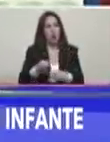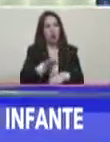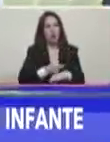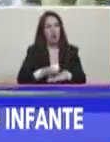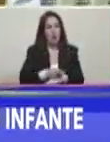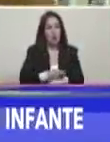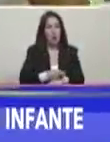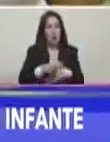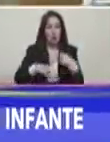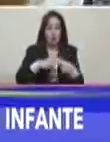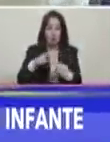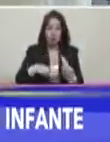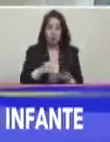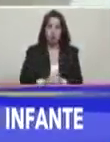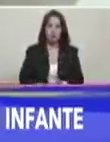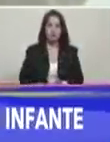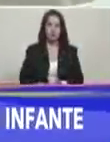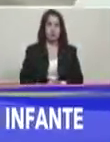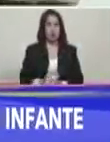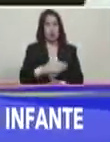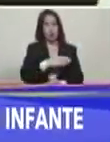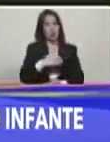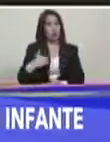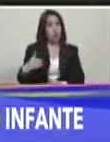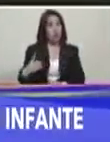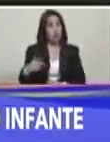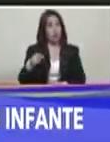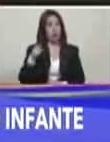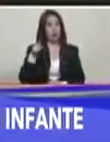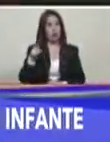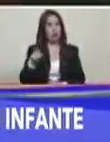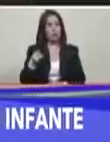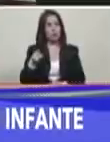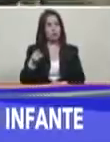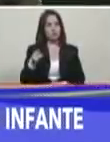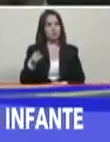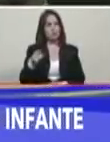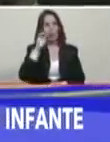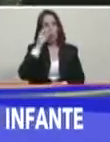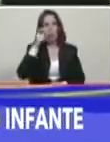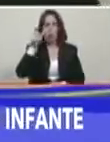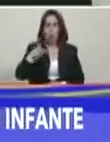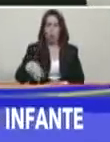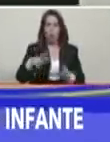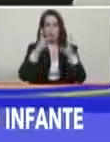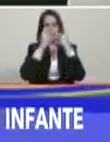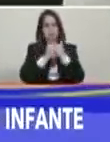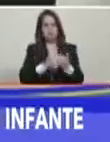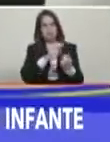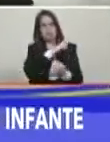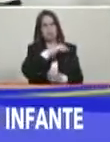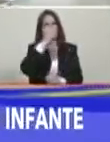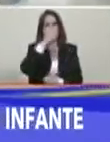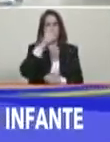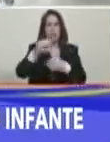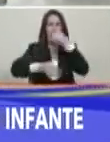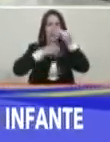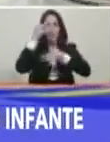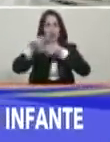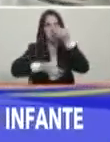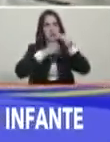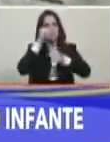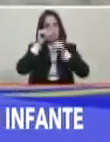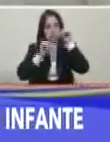revolucionario. Yo quiero que el gerente de la planta, el compañero Iván Ferrer, nos dé también una explicación de todo este esfuerzo que se ha